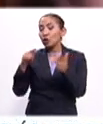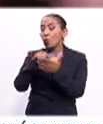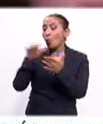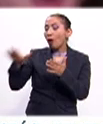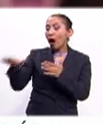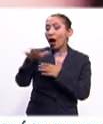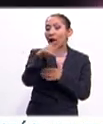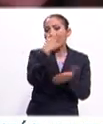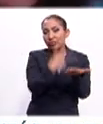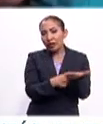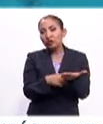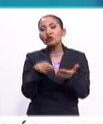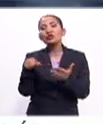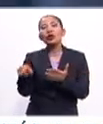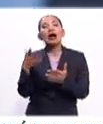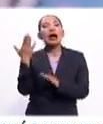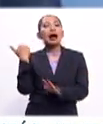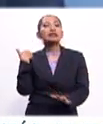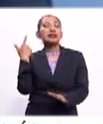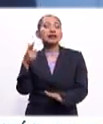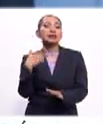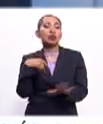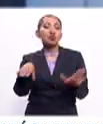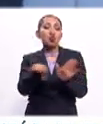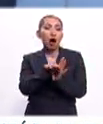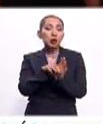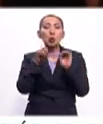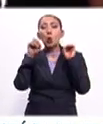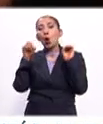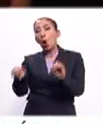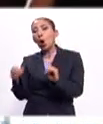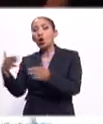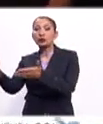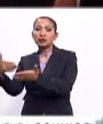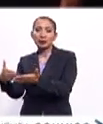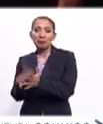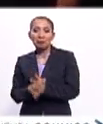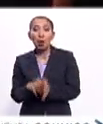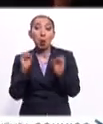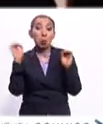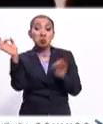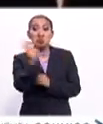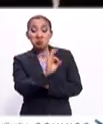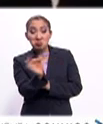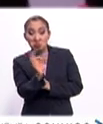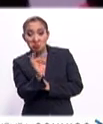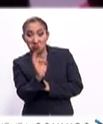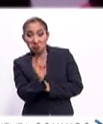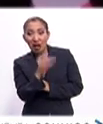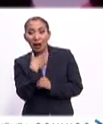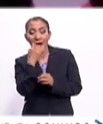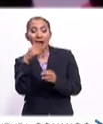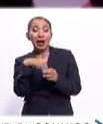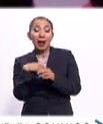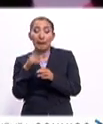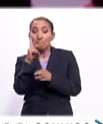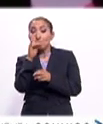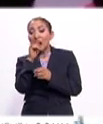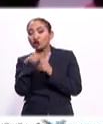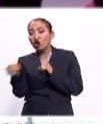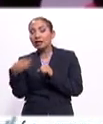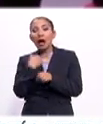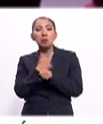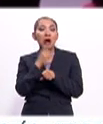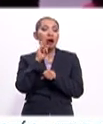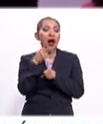escenarios en el interior de lo que antes fuera una recámara o bien una cocina, o quizá el patio trasero donde